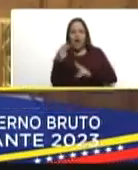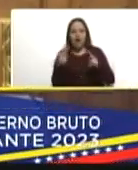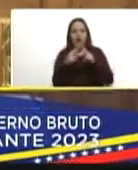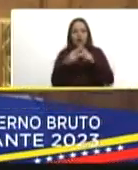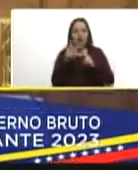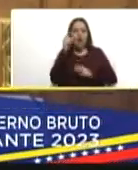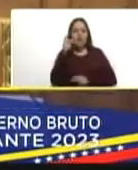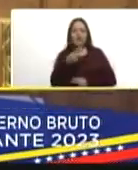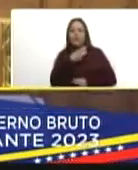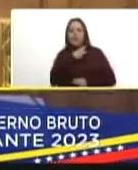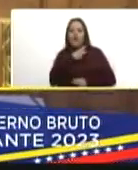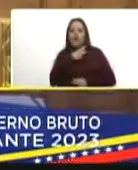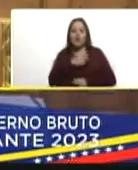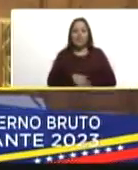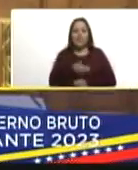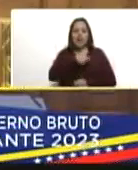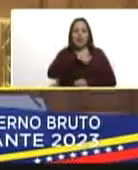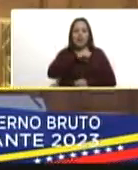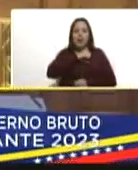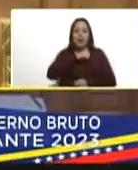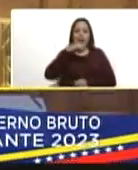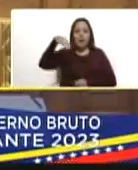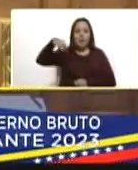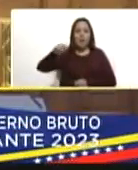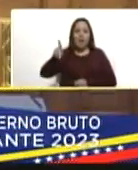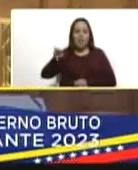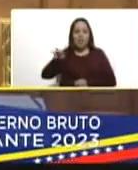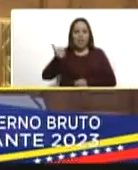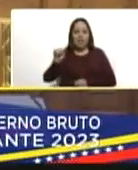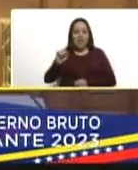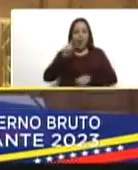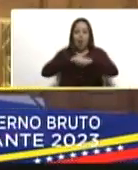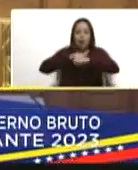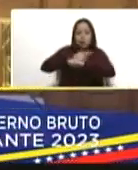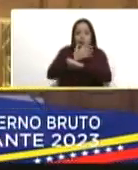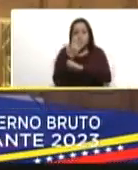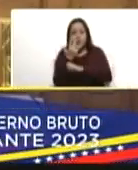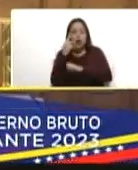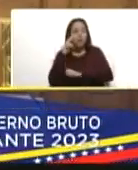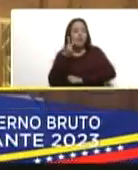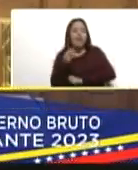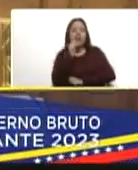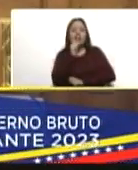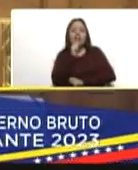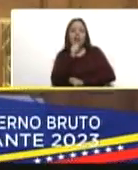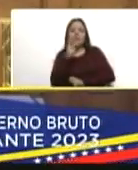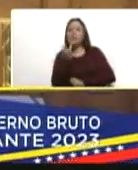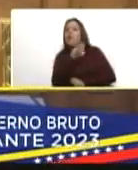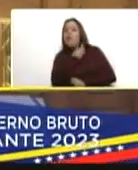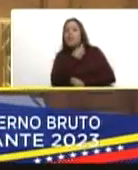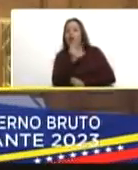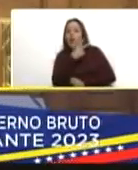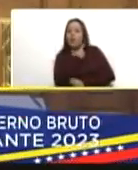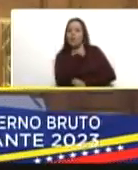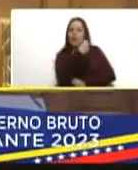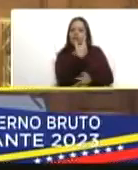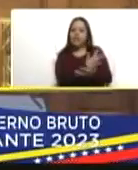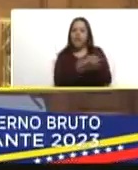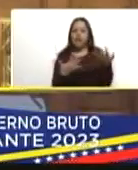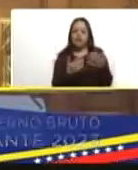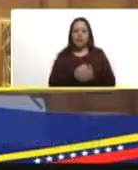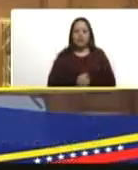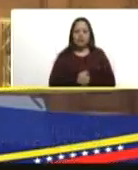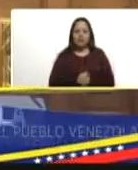madrugadas el vampiro de Madrid para ver a quién muerde Y de quién se traga sangre chupa sangre la